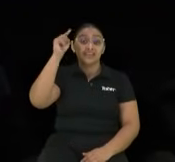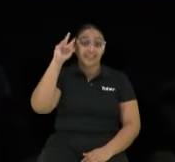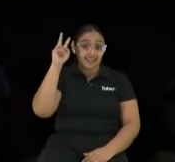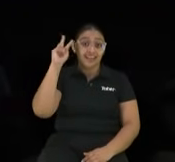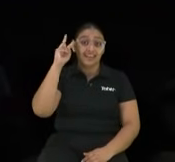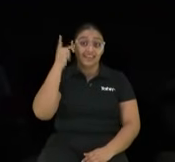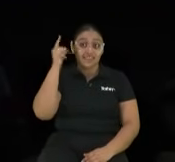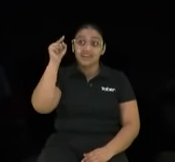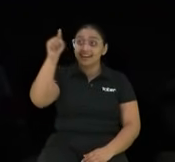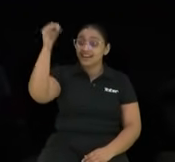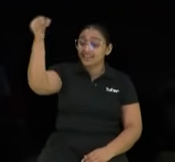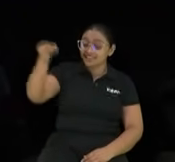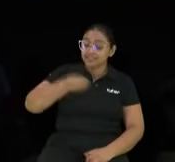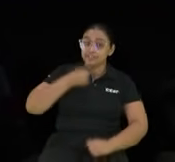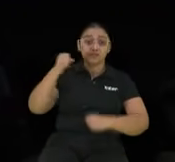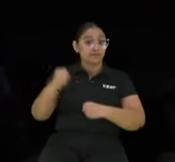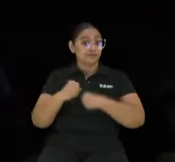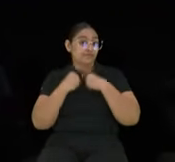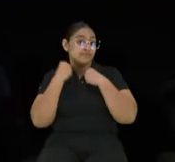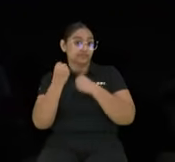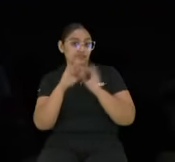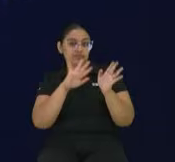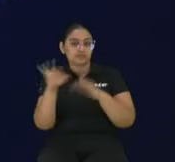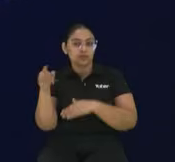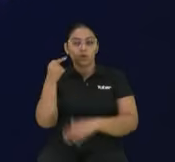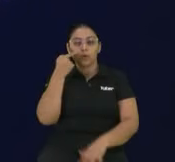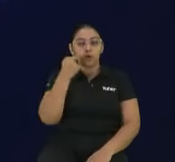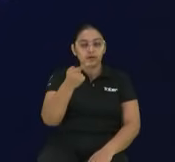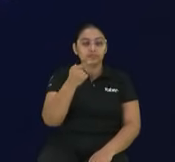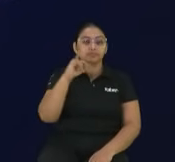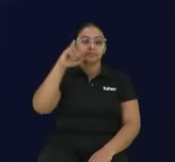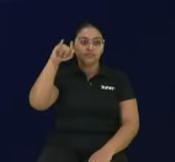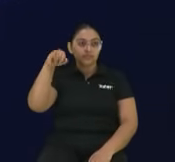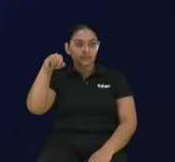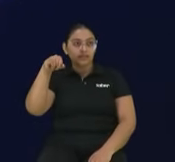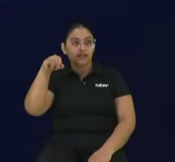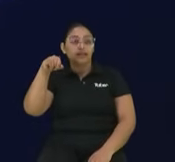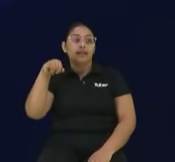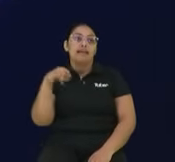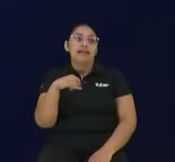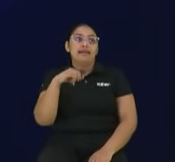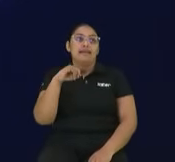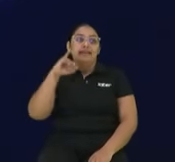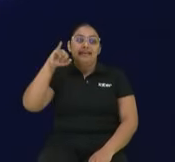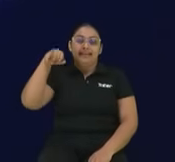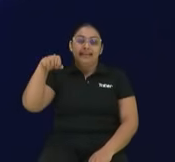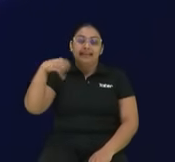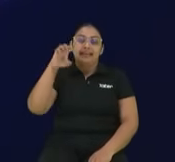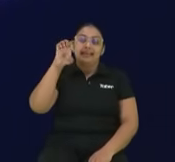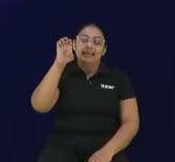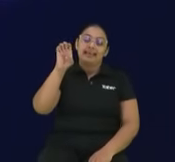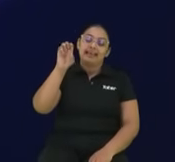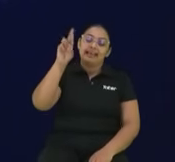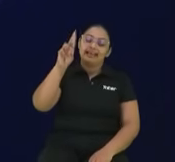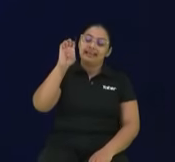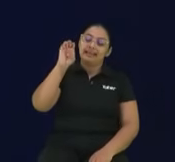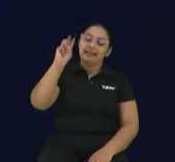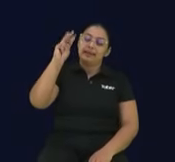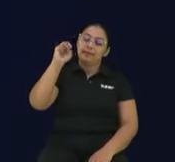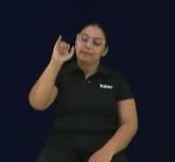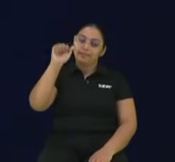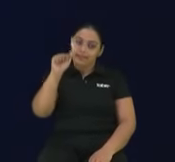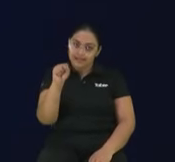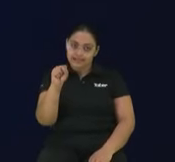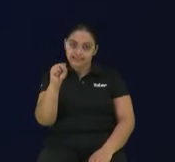Señor nos da y le quiero contar algo vaya conmigo a Jeremías capítulo 9 versículos 23 y 24 si no maneja muy bien la Biblia no se preocupe